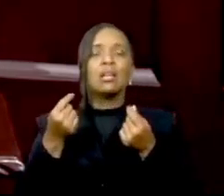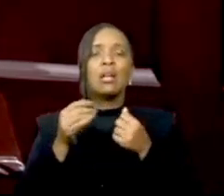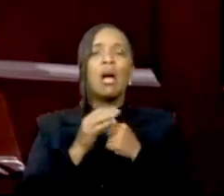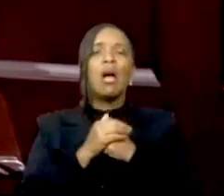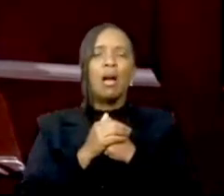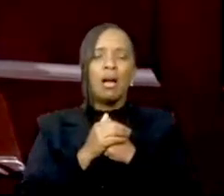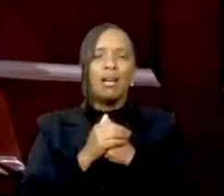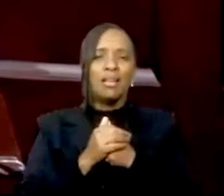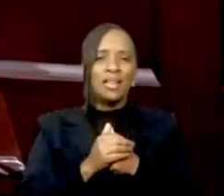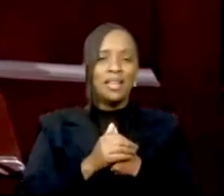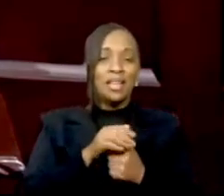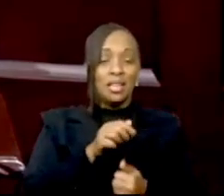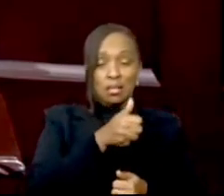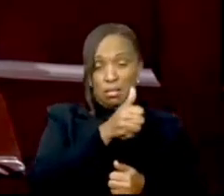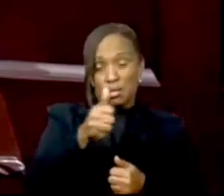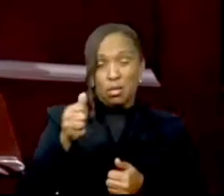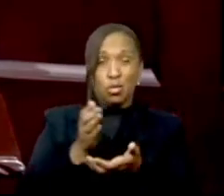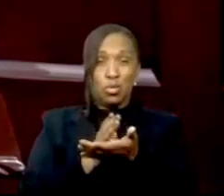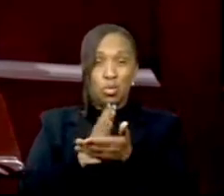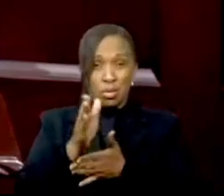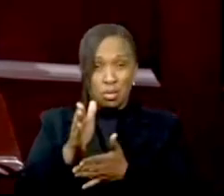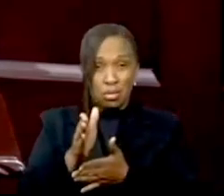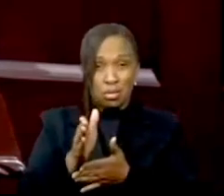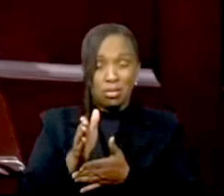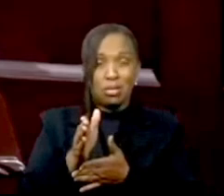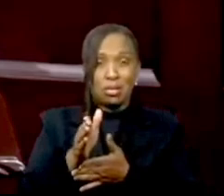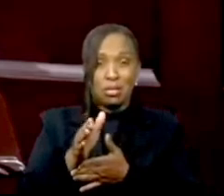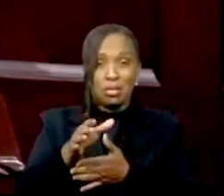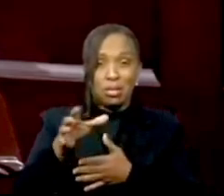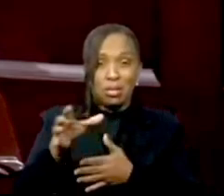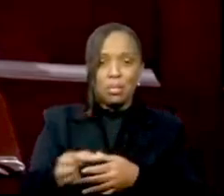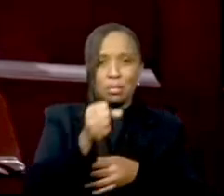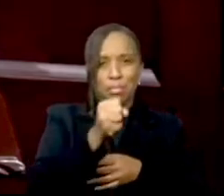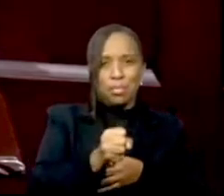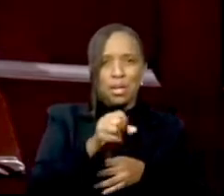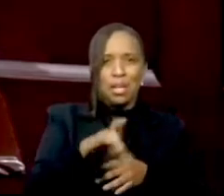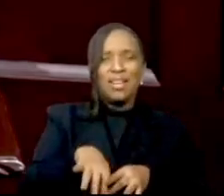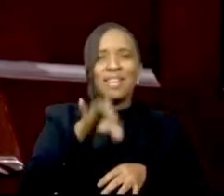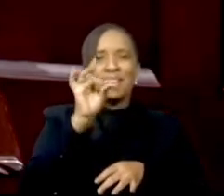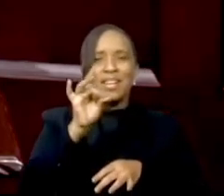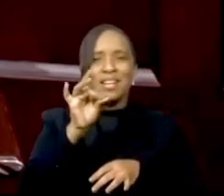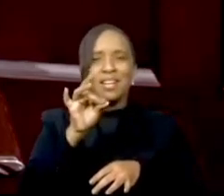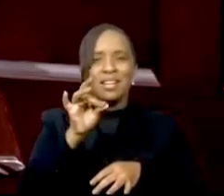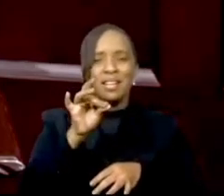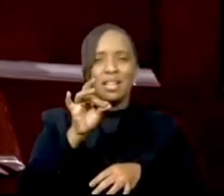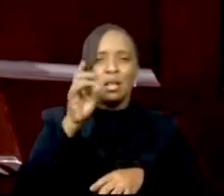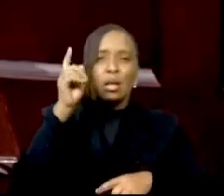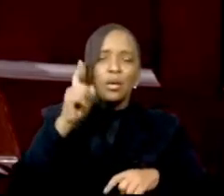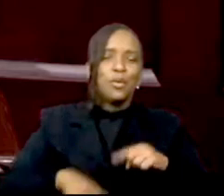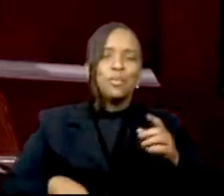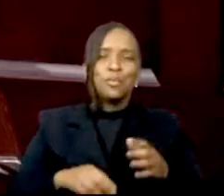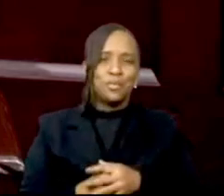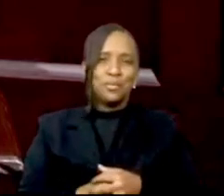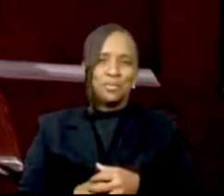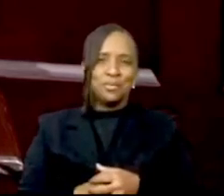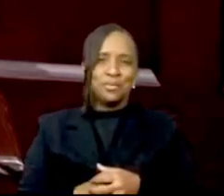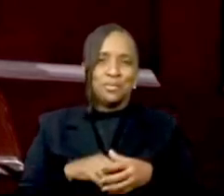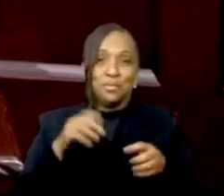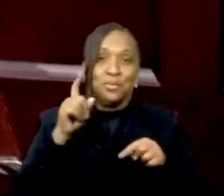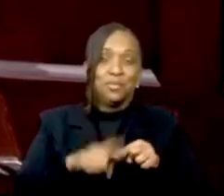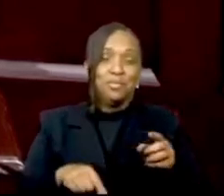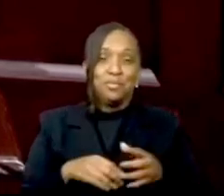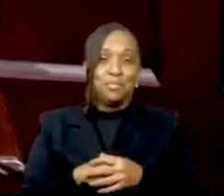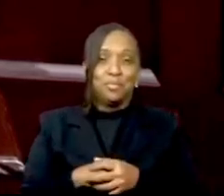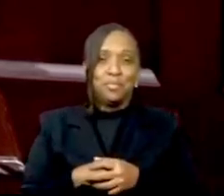de los compañeros dominicanos y dominicanas del exterior, porque no podrán venir a votar a